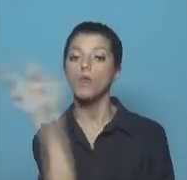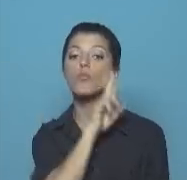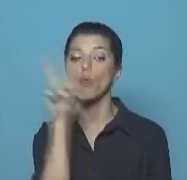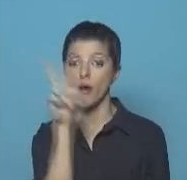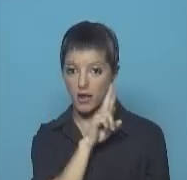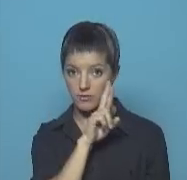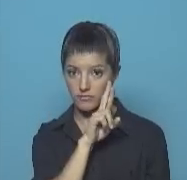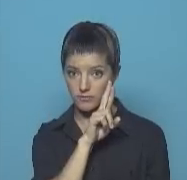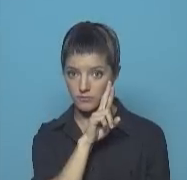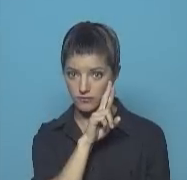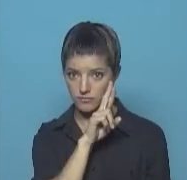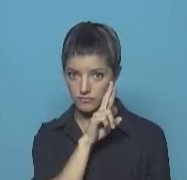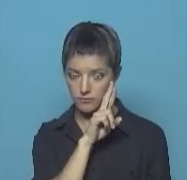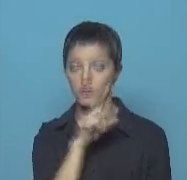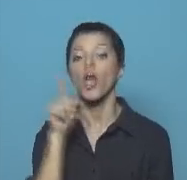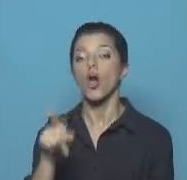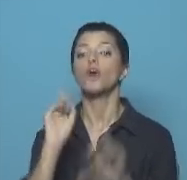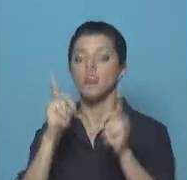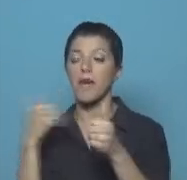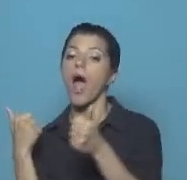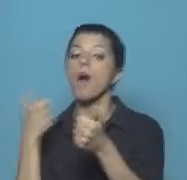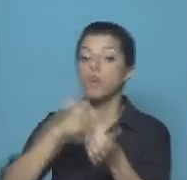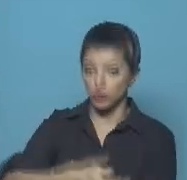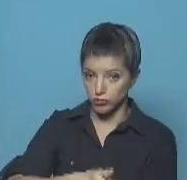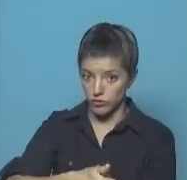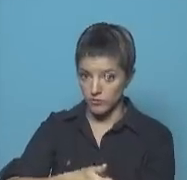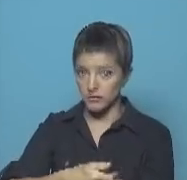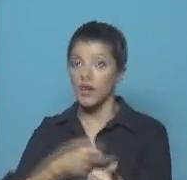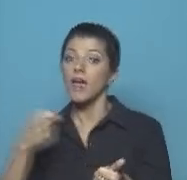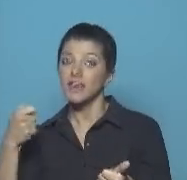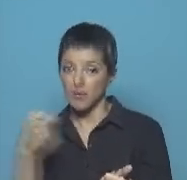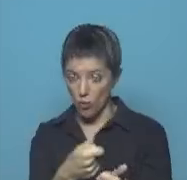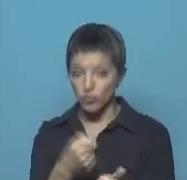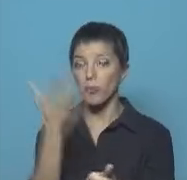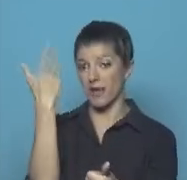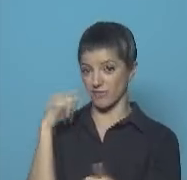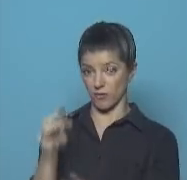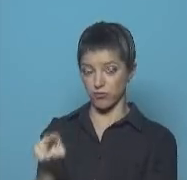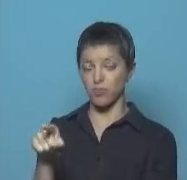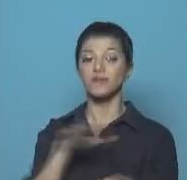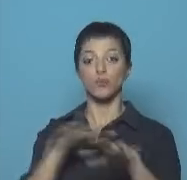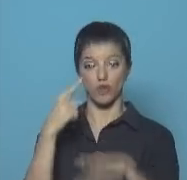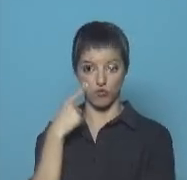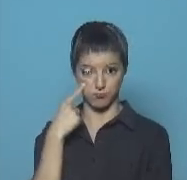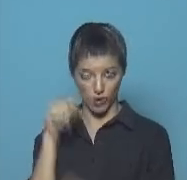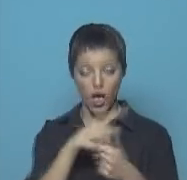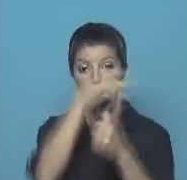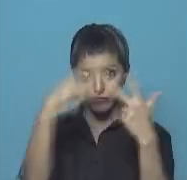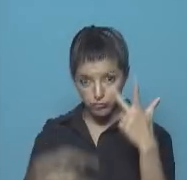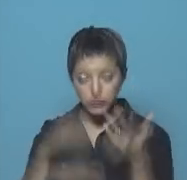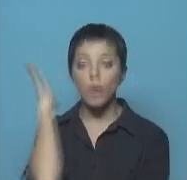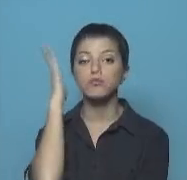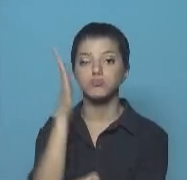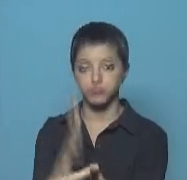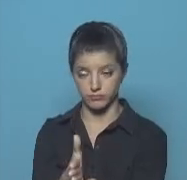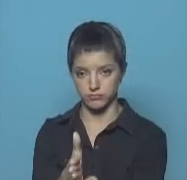en concurso ideal con los delitos de abuso sexual y homicidio agravado por su comisión criminis causa, estos últimos en